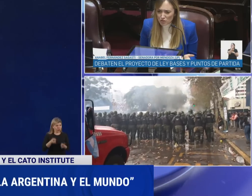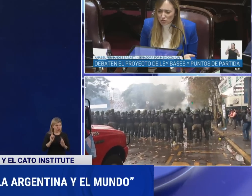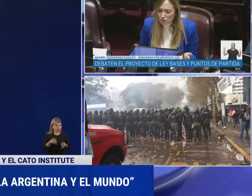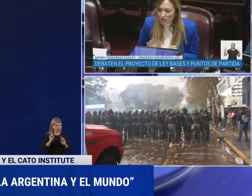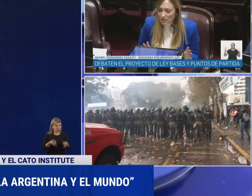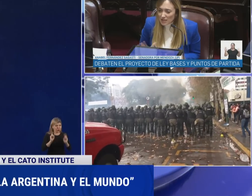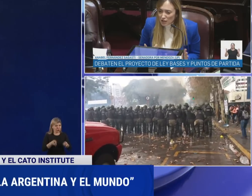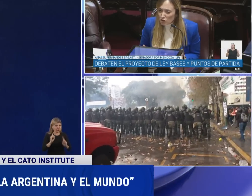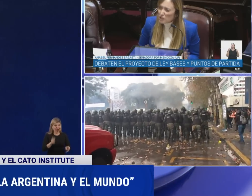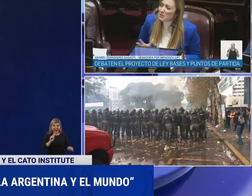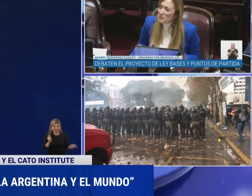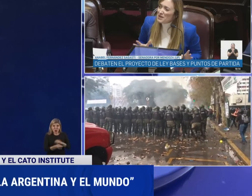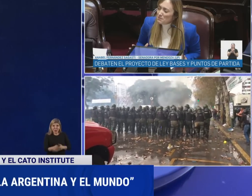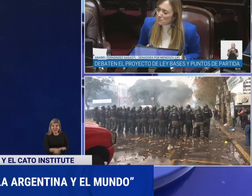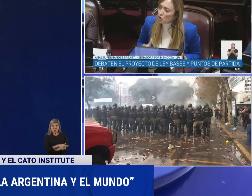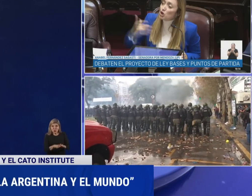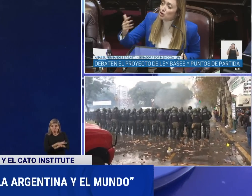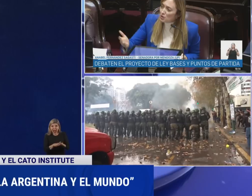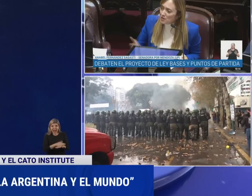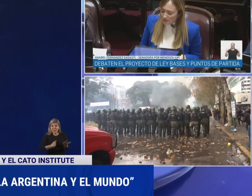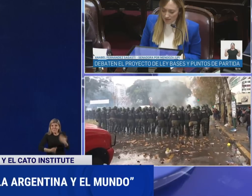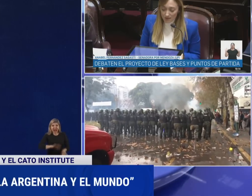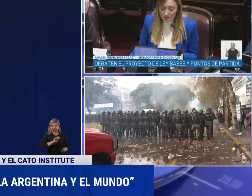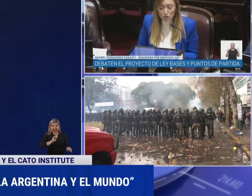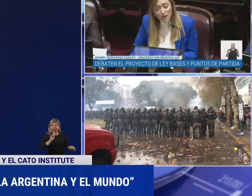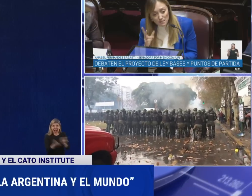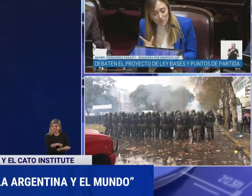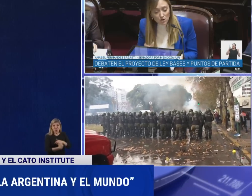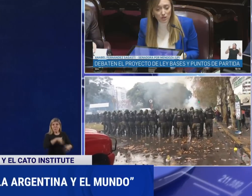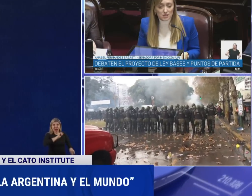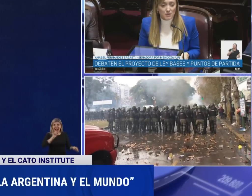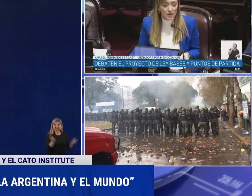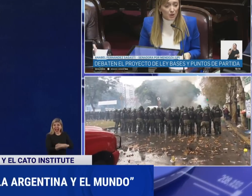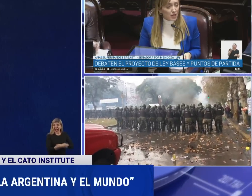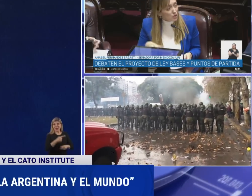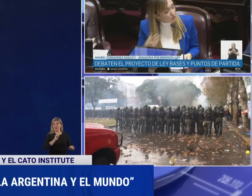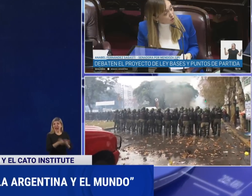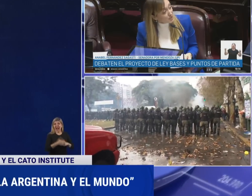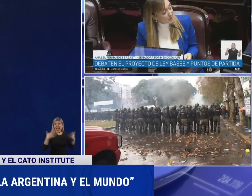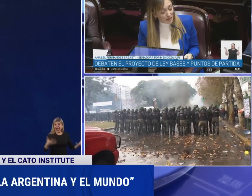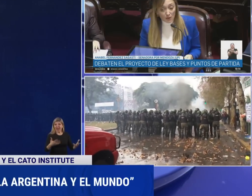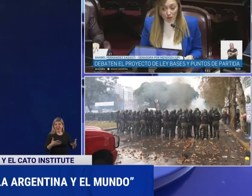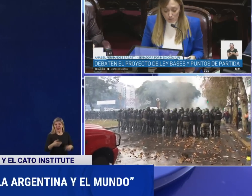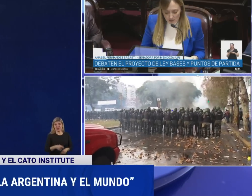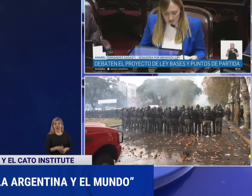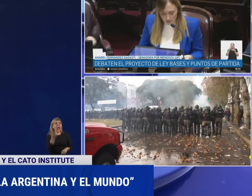8 veces más grandes que lo que fue la reforma más grande de la historia argentina. Y después vienen los caraduras a decir que no hay plan.